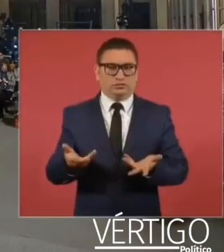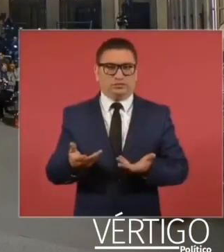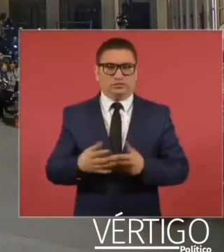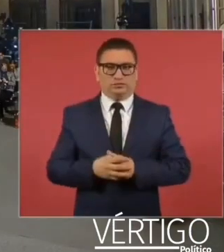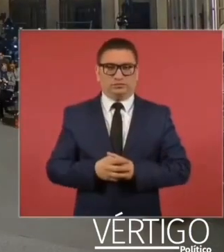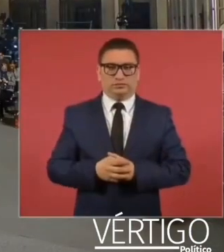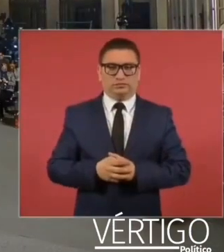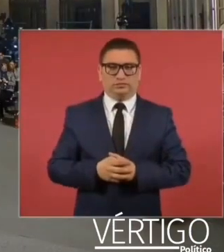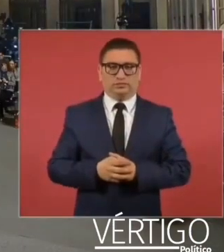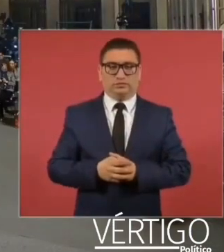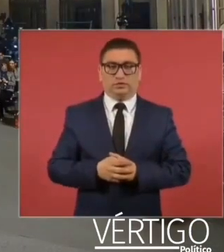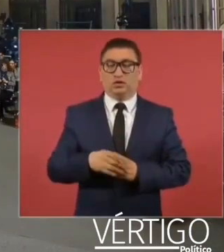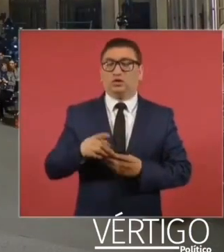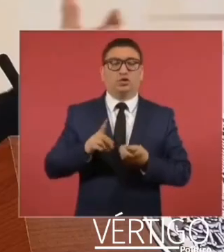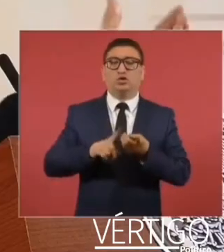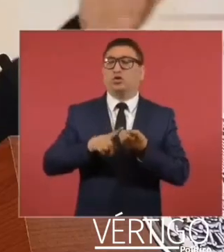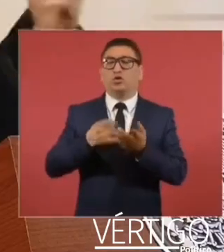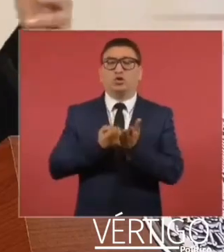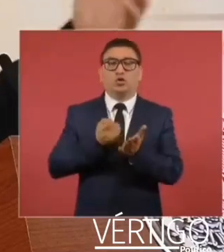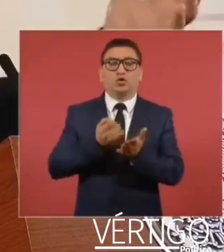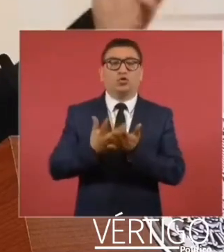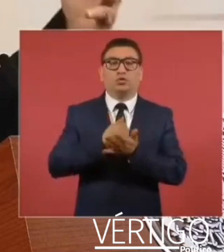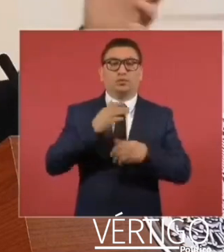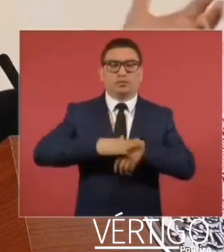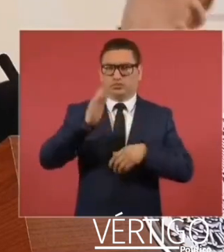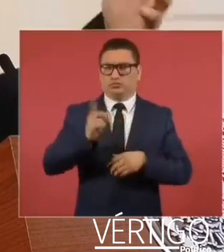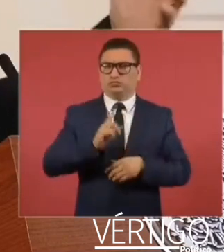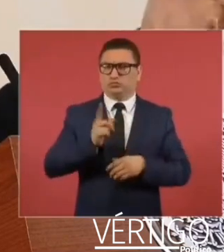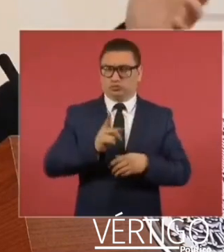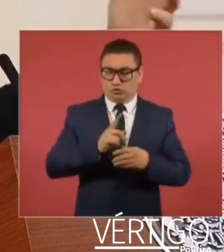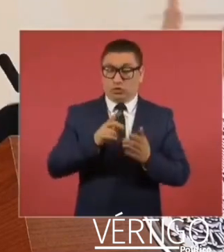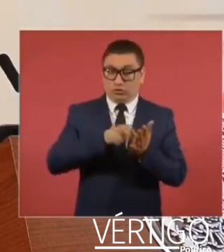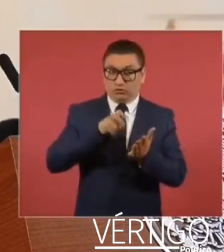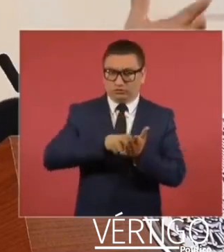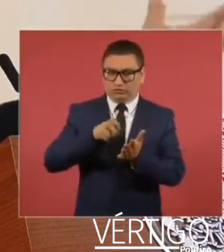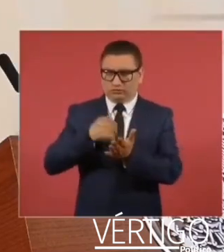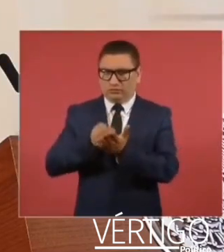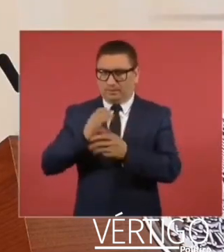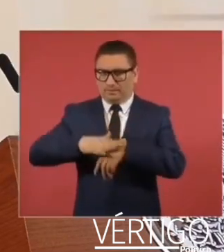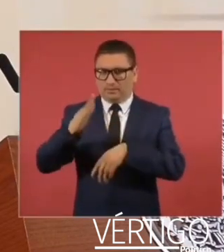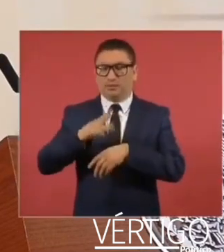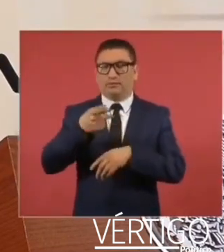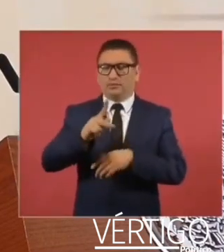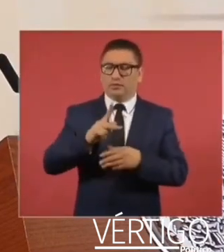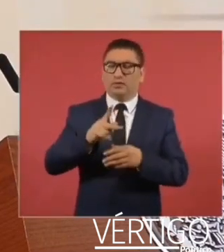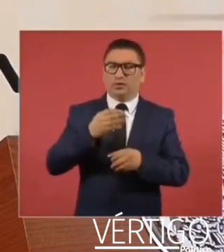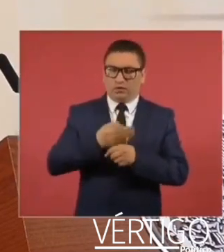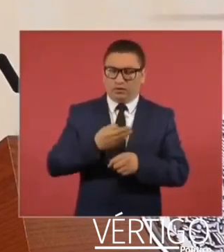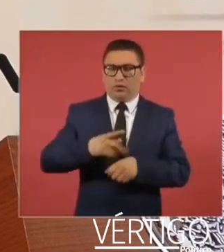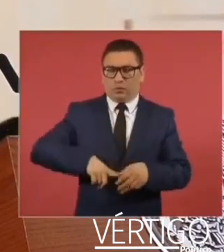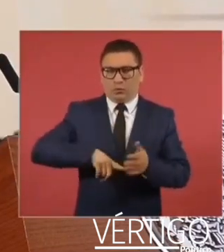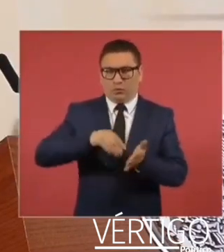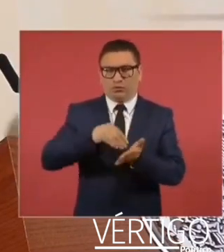En México, a meses de dejar el gobierno, el presidente Andrés Manuel López Obrador presentó un paquete de iniciativas para reformar diversos artículos